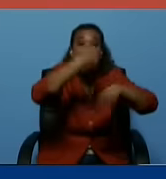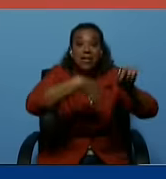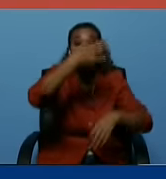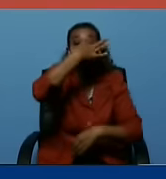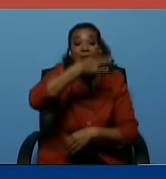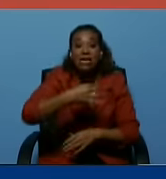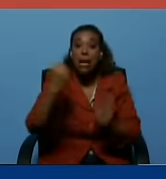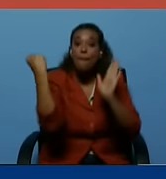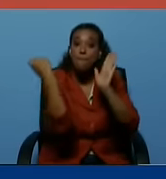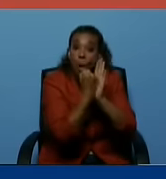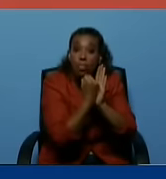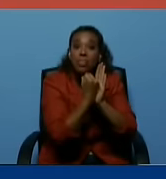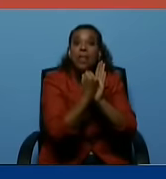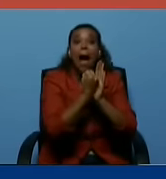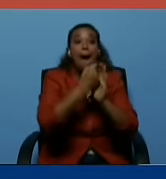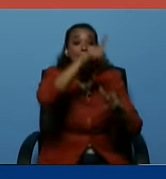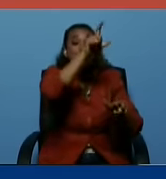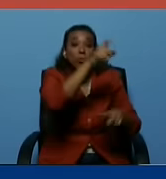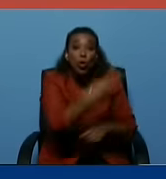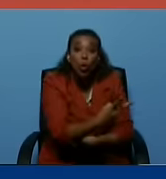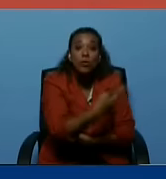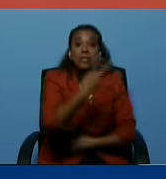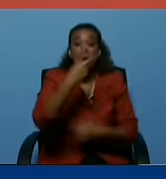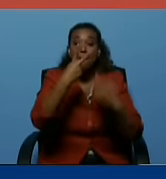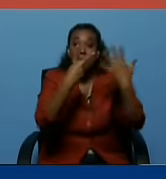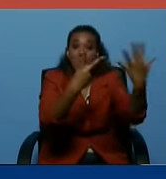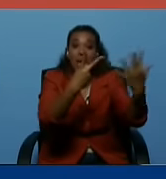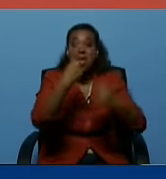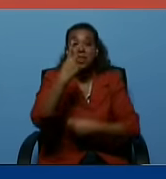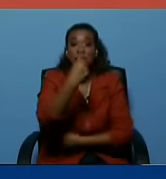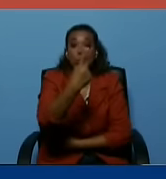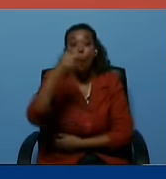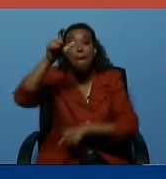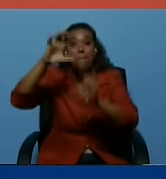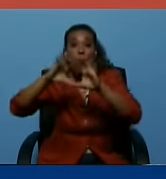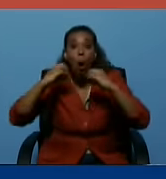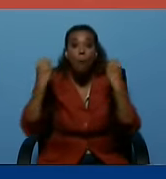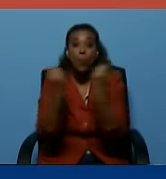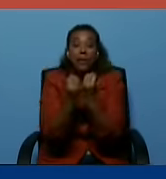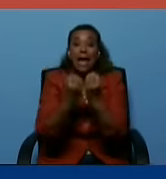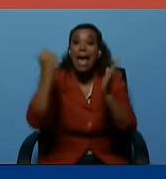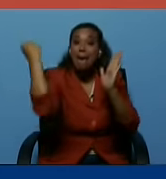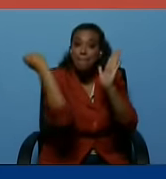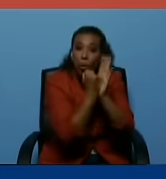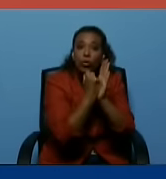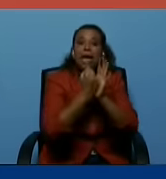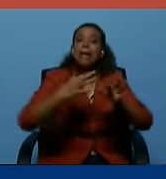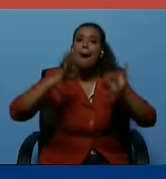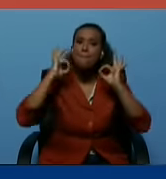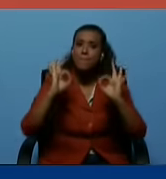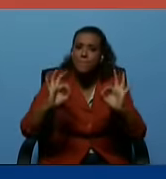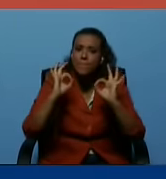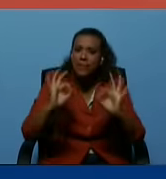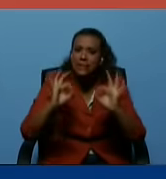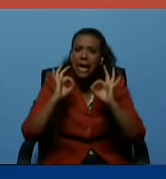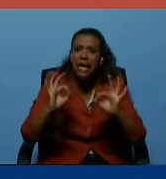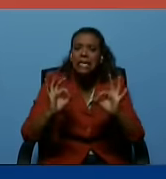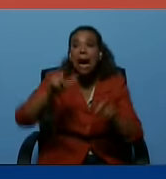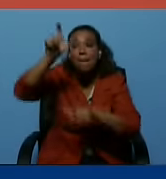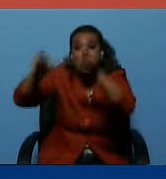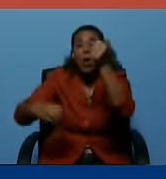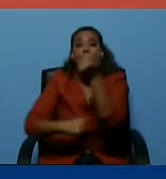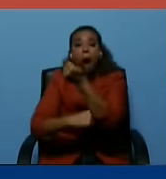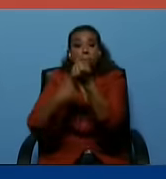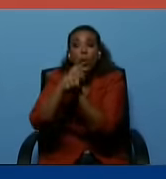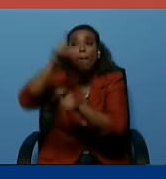Postal para que las 221 oficinas de Ipostel se especialicen y le den todo el